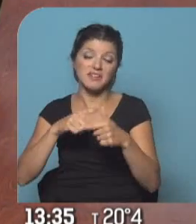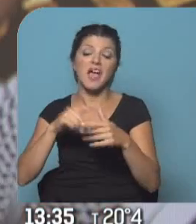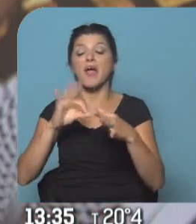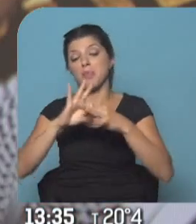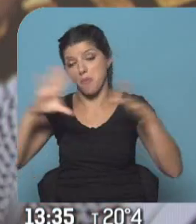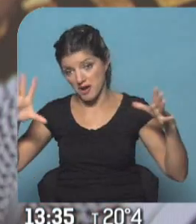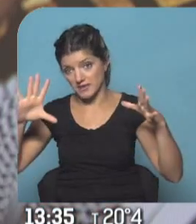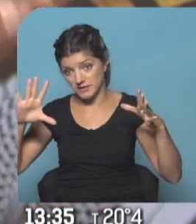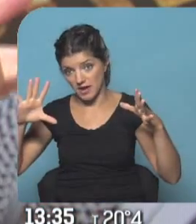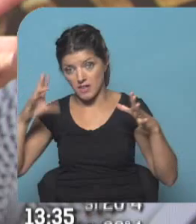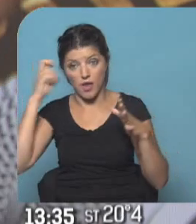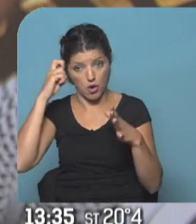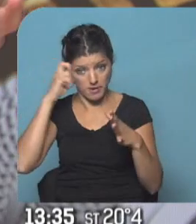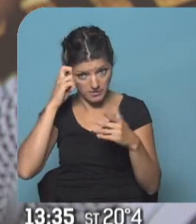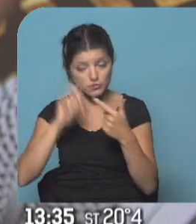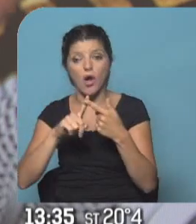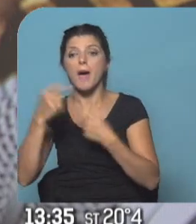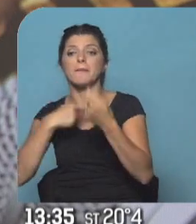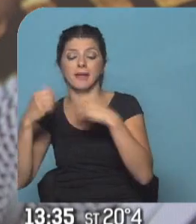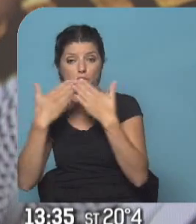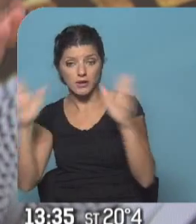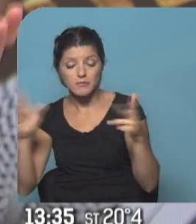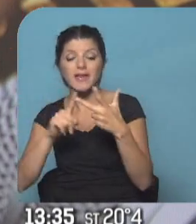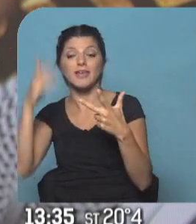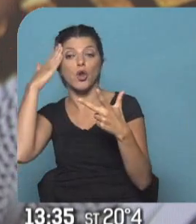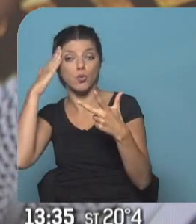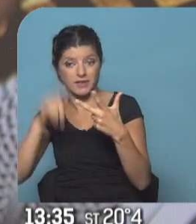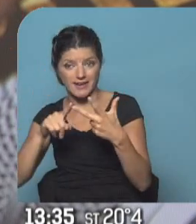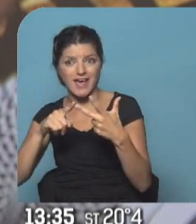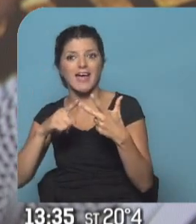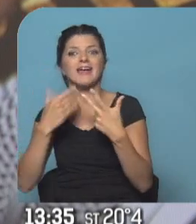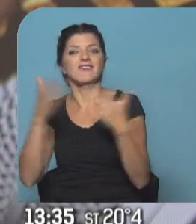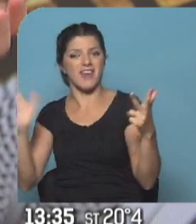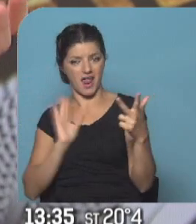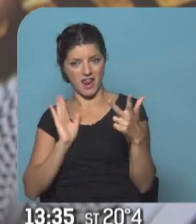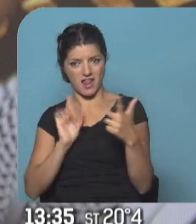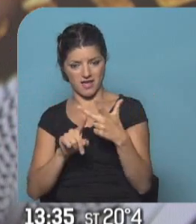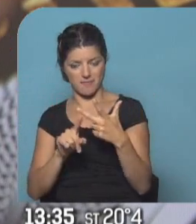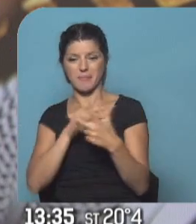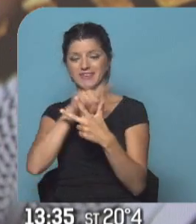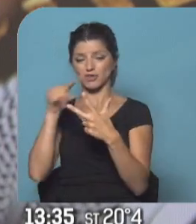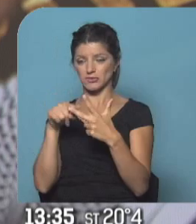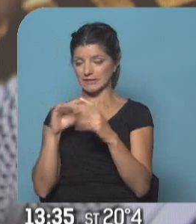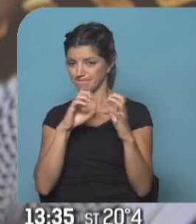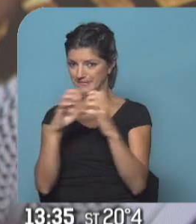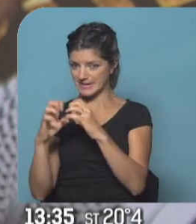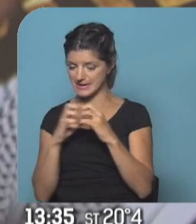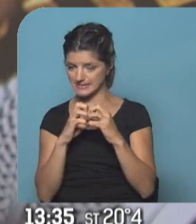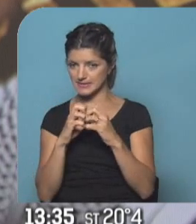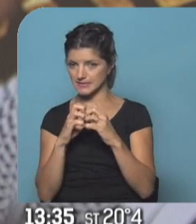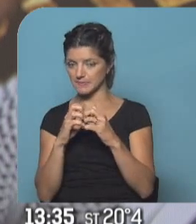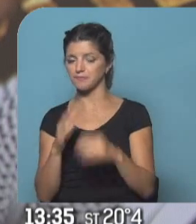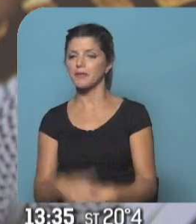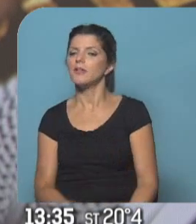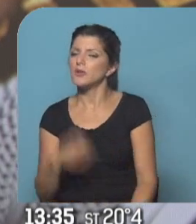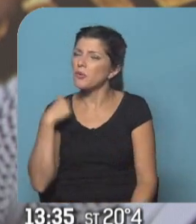desde el punto de vista económico, el libre mercado; desde el punto de vista cultural, el liberalismo. Me parece que es esto lo que está haciendo crisis. Y uno tiene la sensación de que lo que estamos viendo